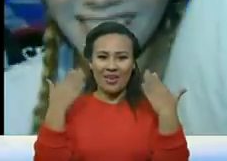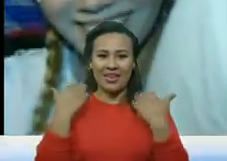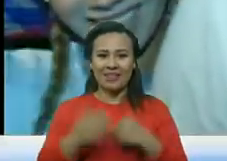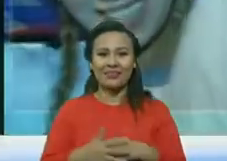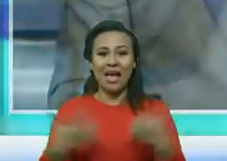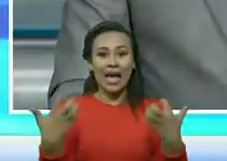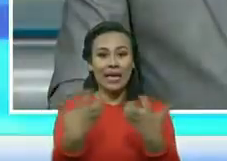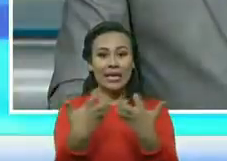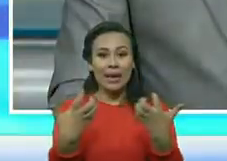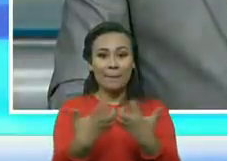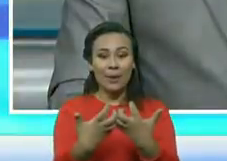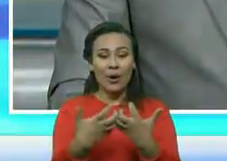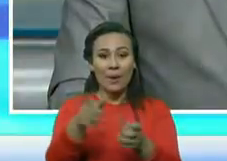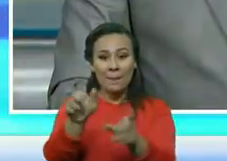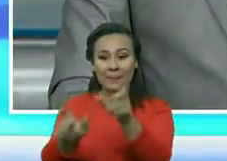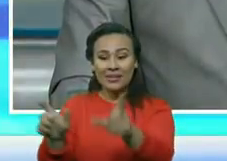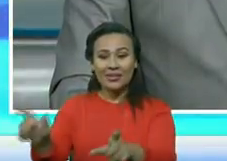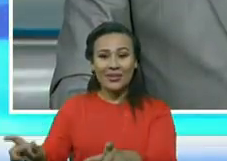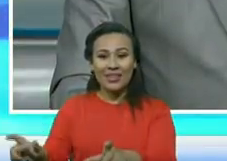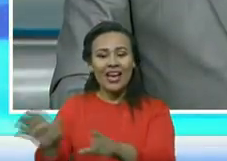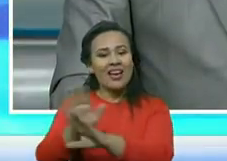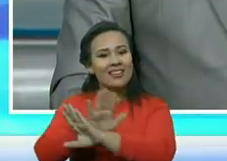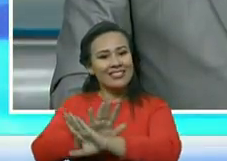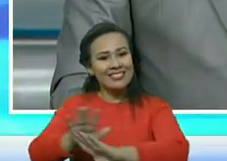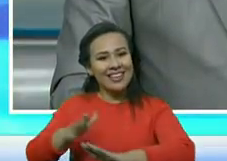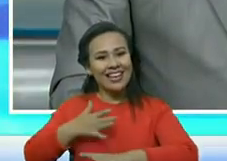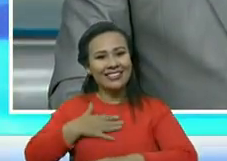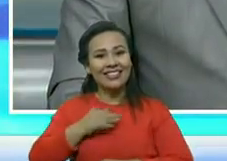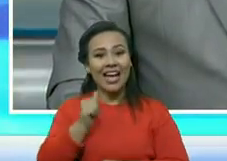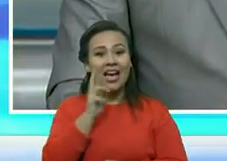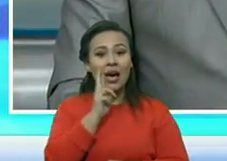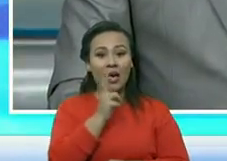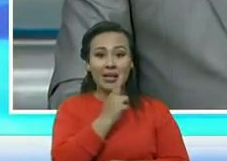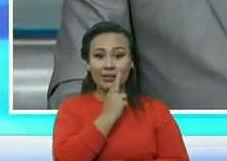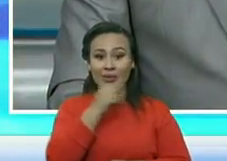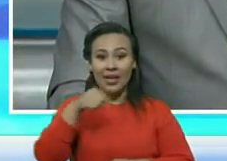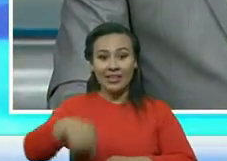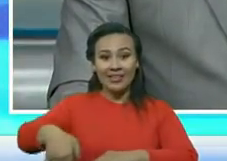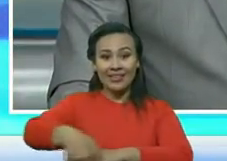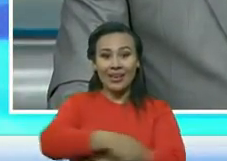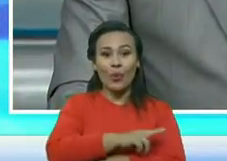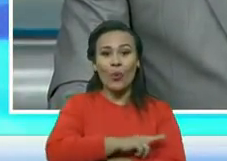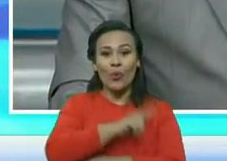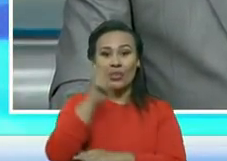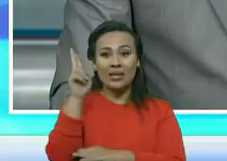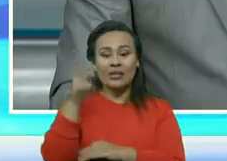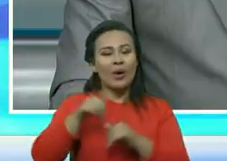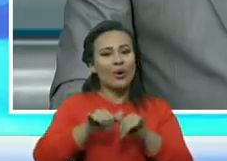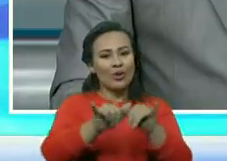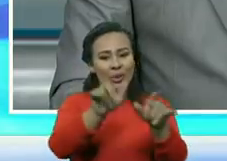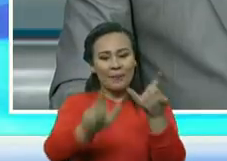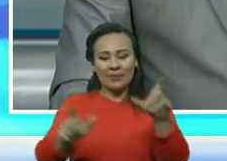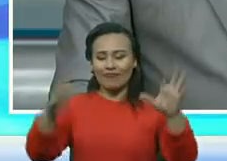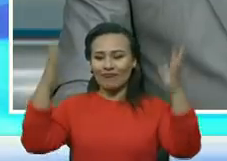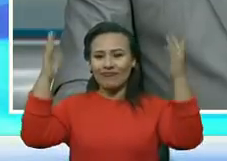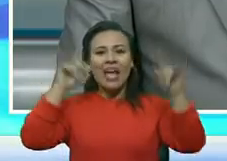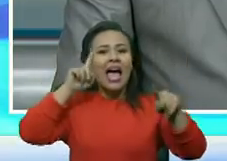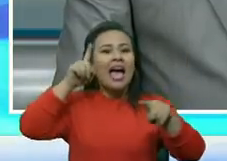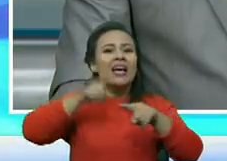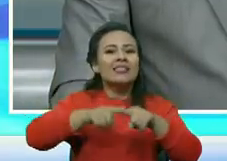El equipo, los jugadores ya están dentro del restaurante aquí en la Víctor Emilio Estrada y ellos continúan festejando. ¿Hasta qué